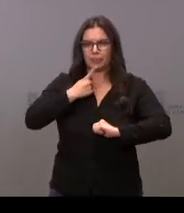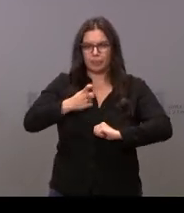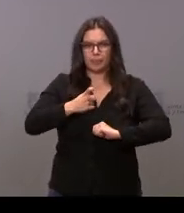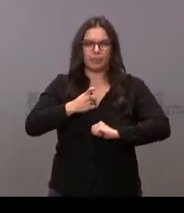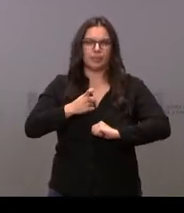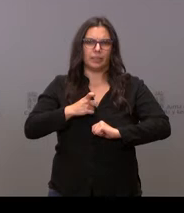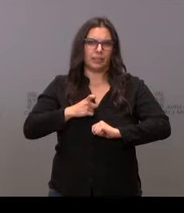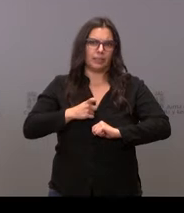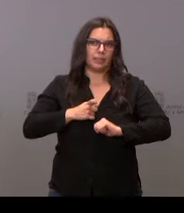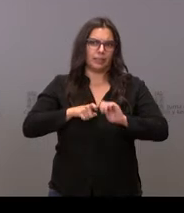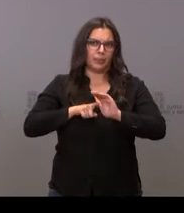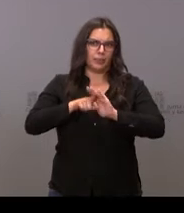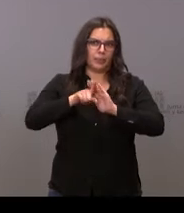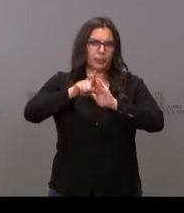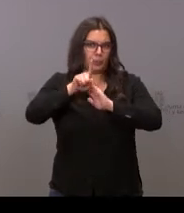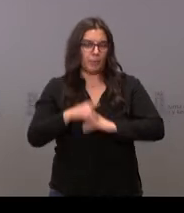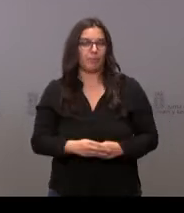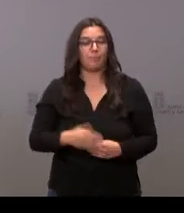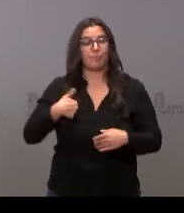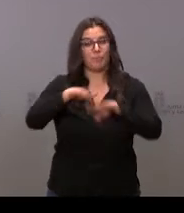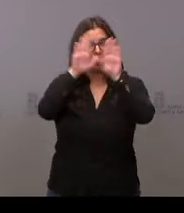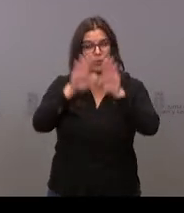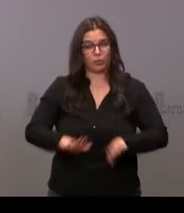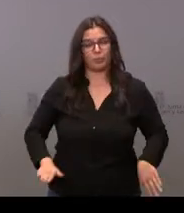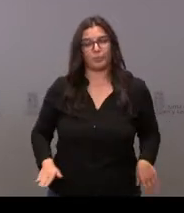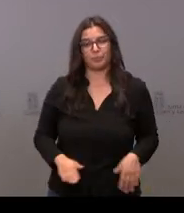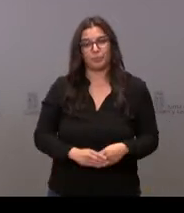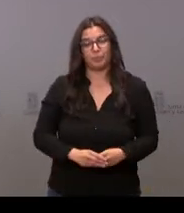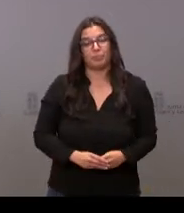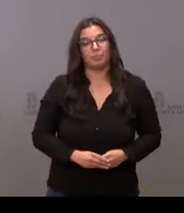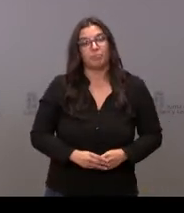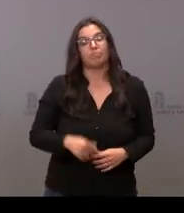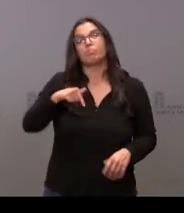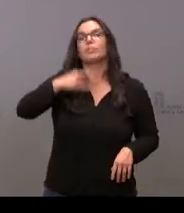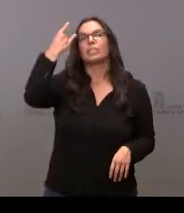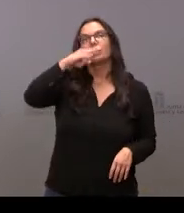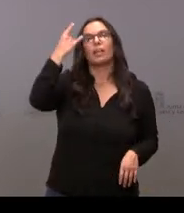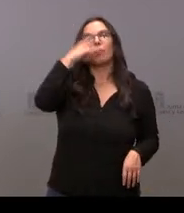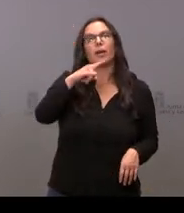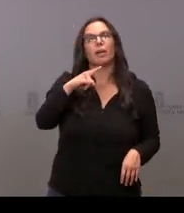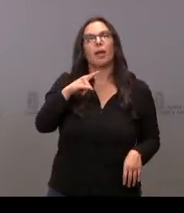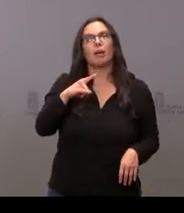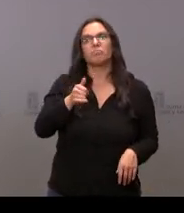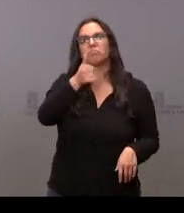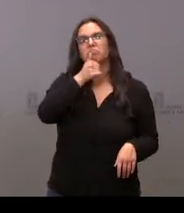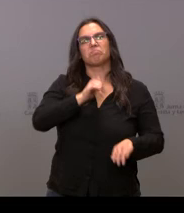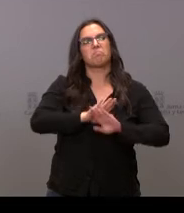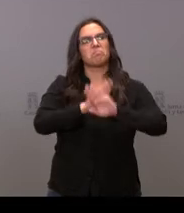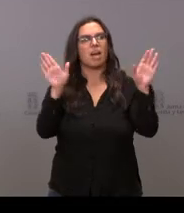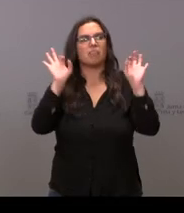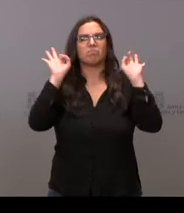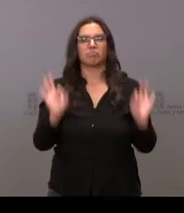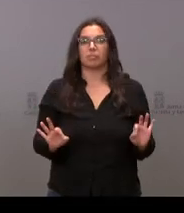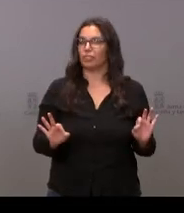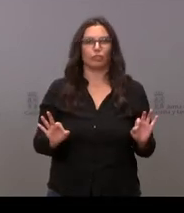cuesta arriba y termino ya en salamanca no debemos conformarnos nunca debemos jugar